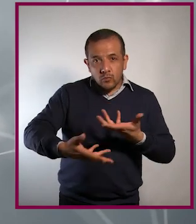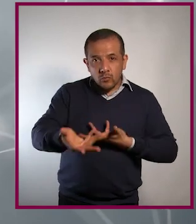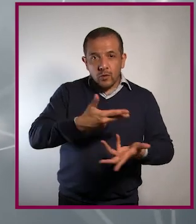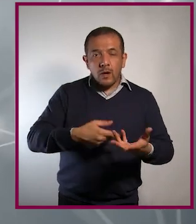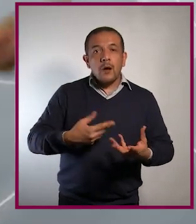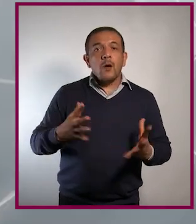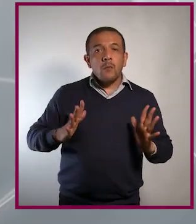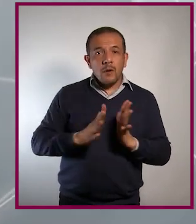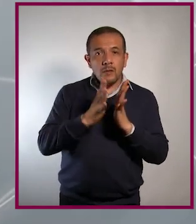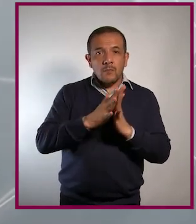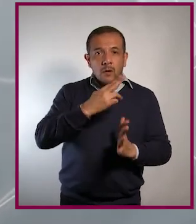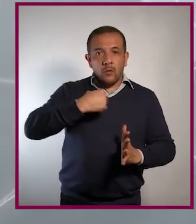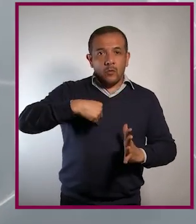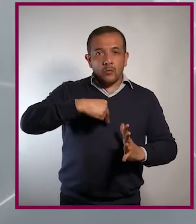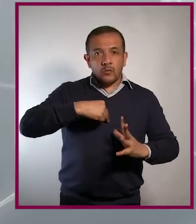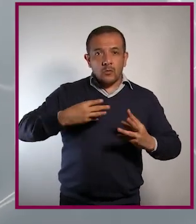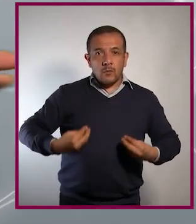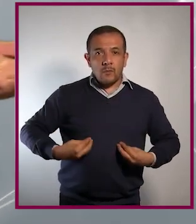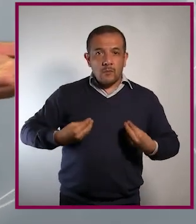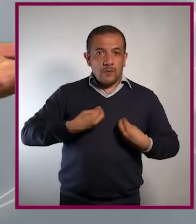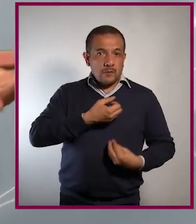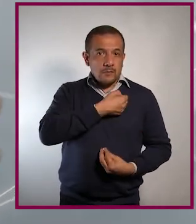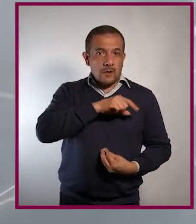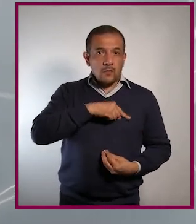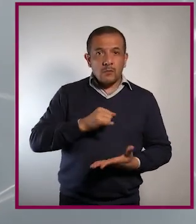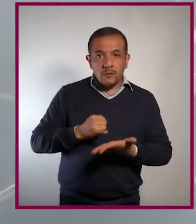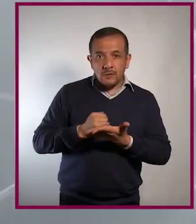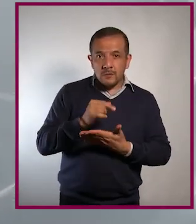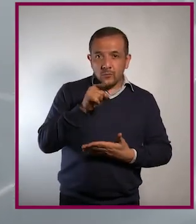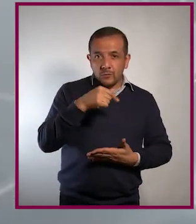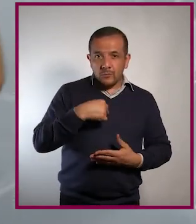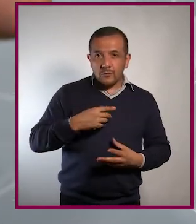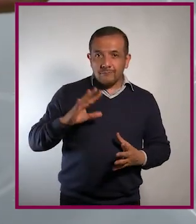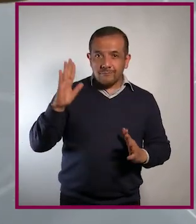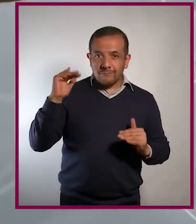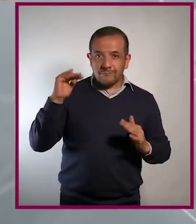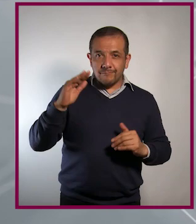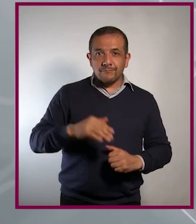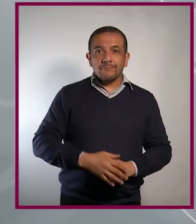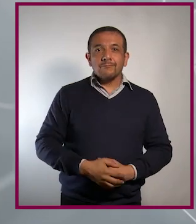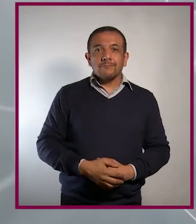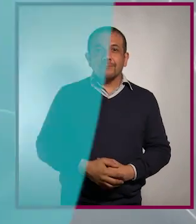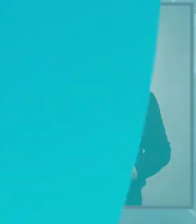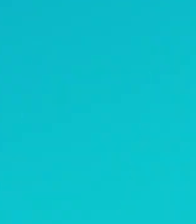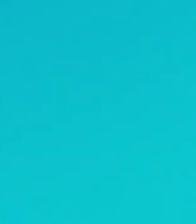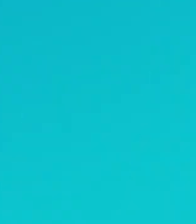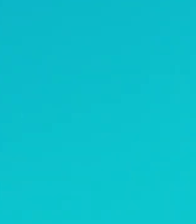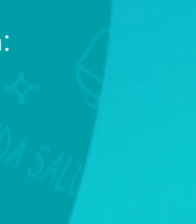Jóvenes en TV y haz este programa con nosotros. Vida saludable, una buena decisión. Hasta la próxima.